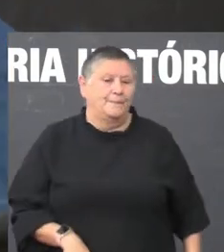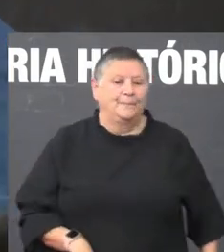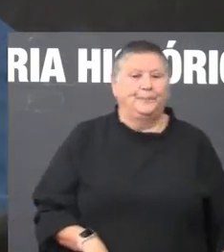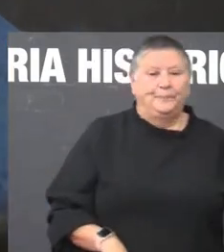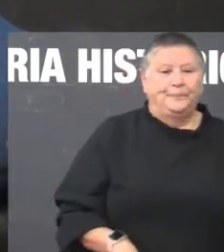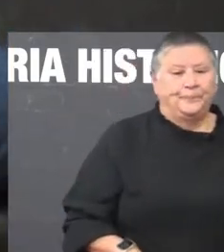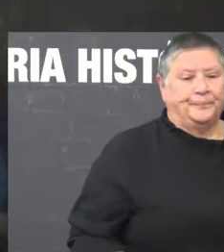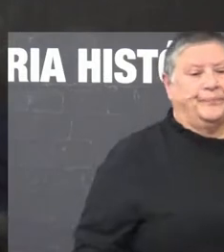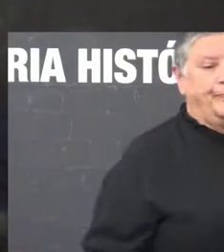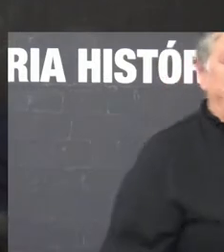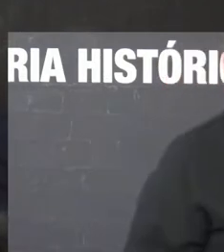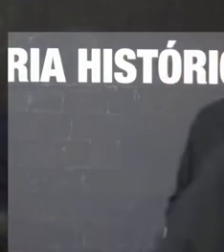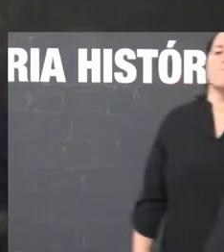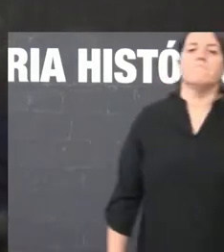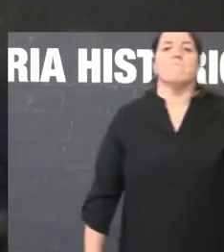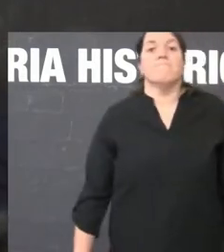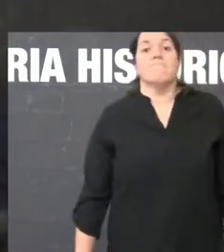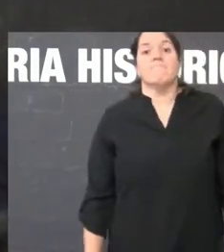Y